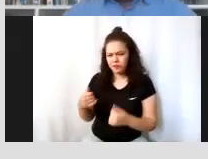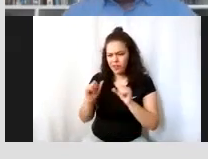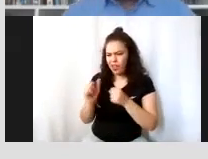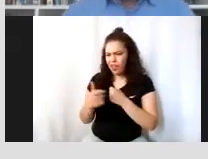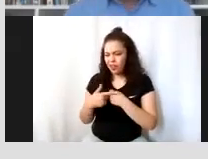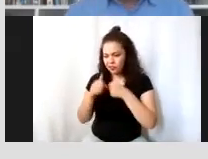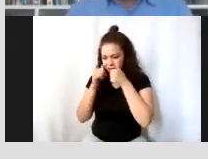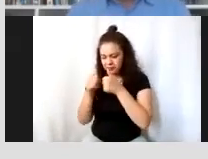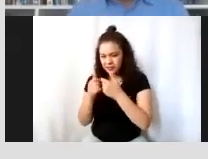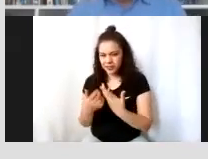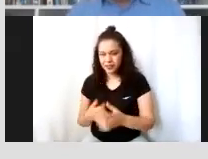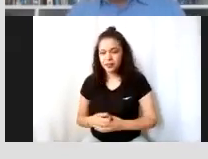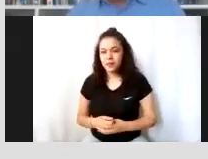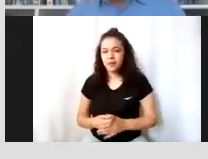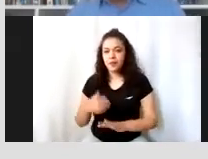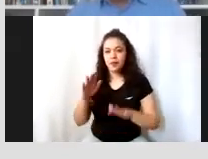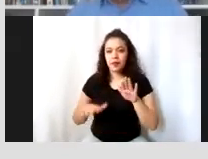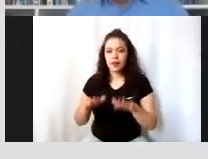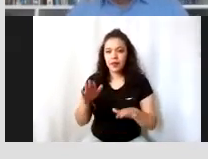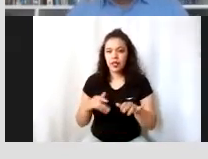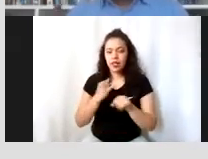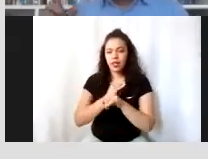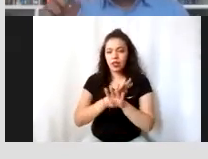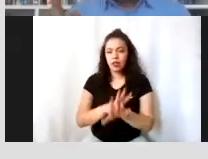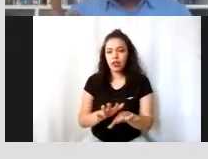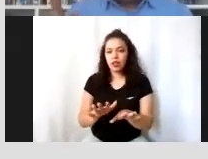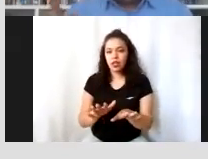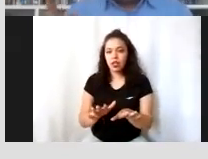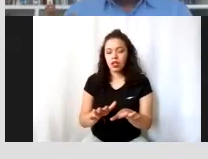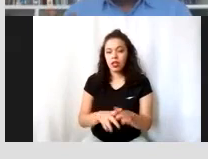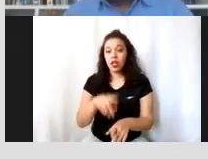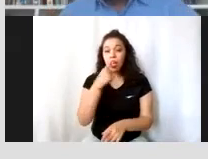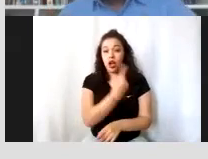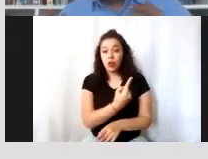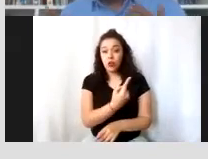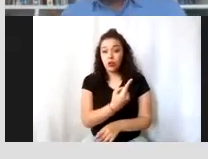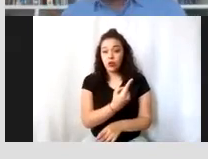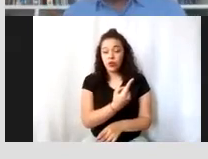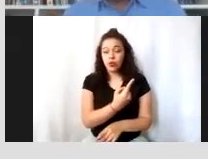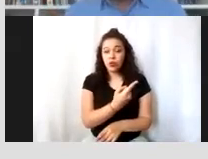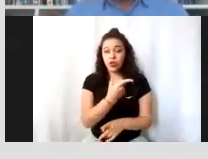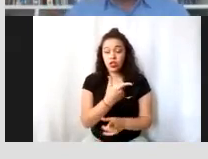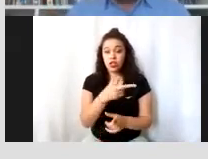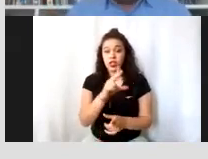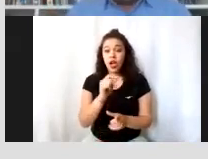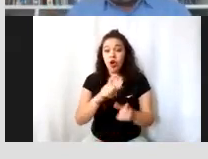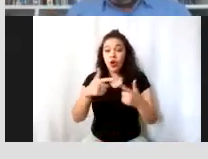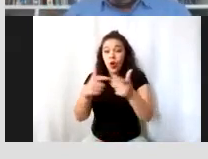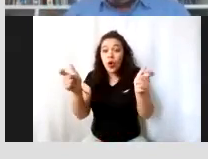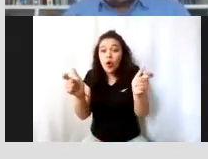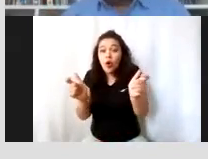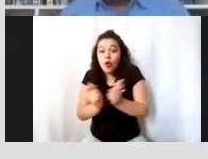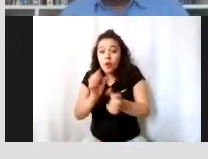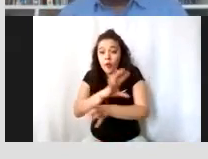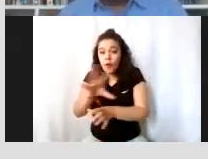En ocasiones identificas como tipo de datos no a un dato, sino a un compendio de datos.